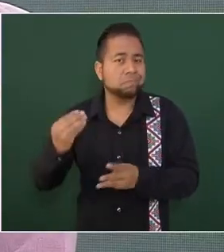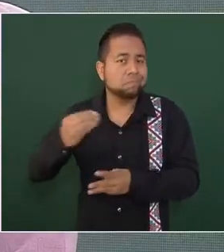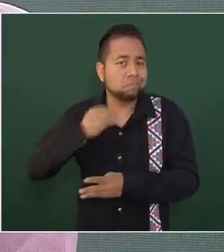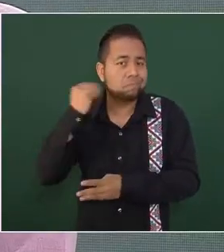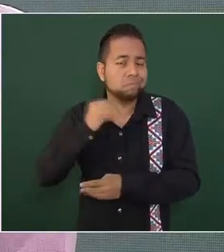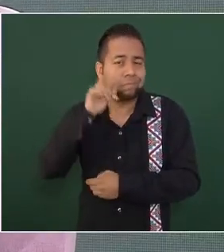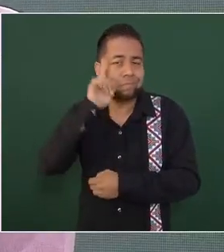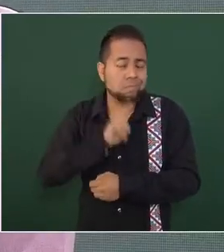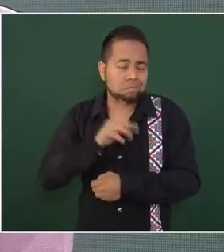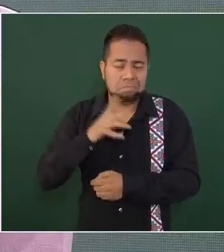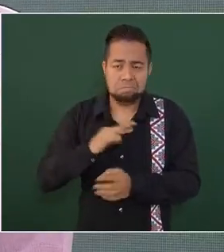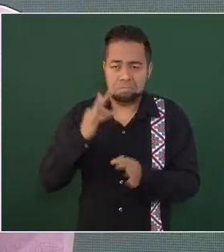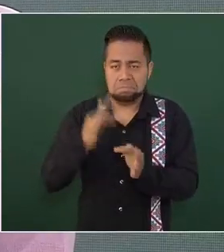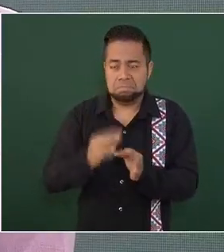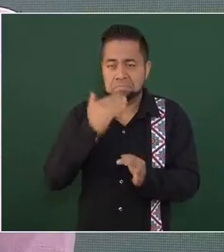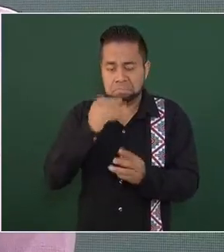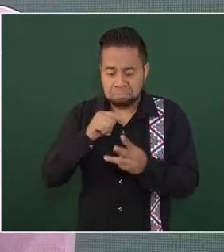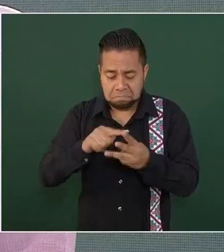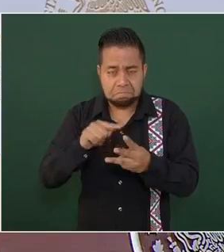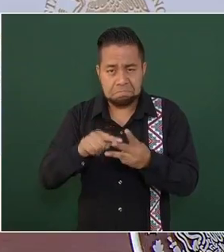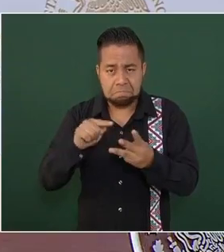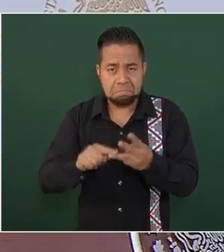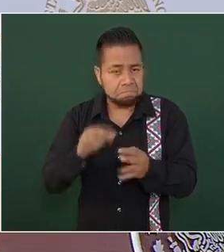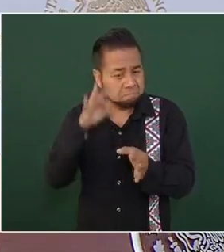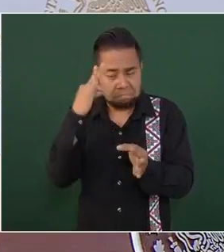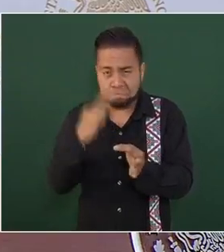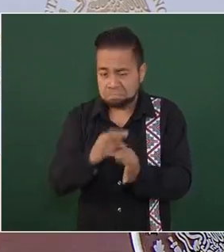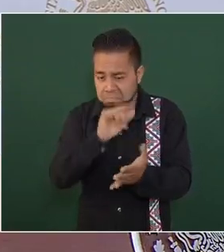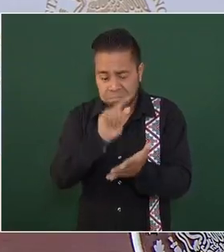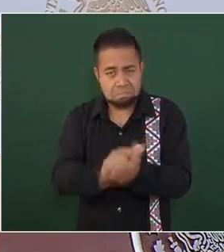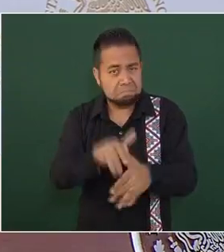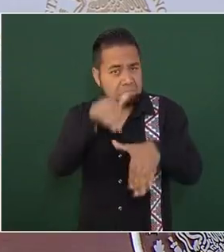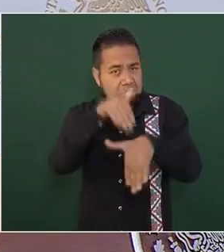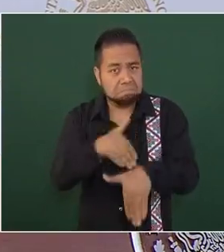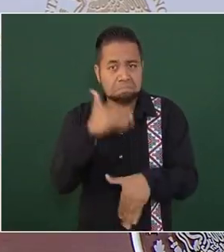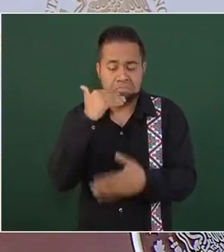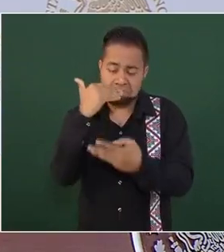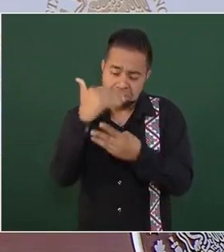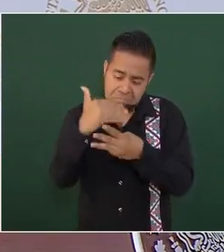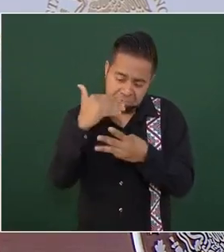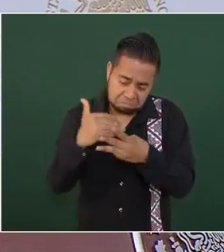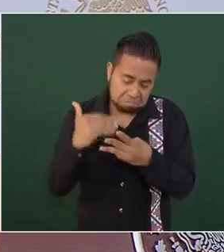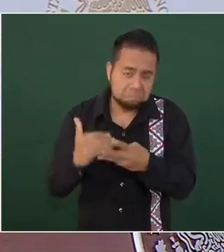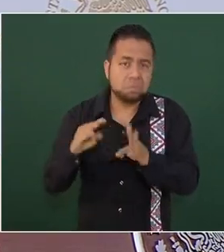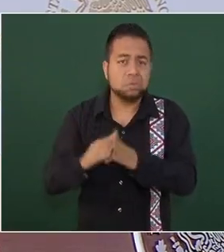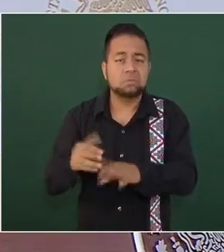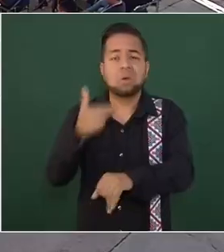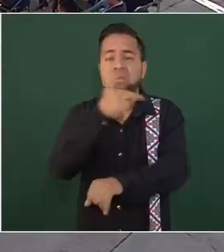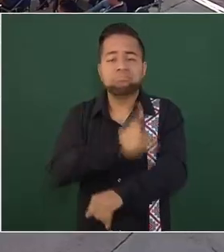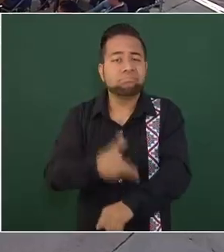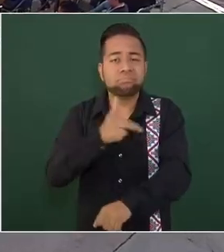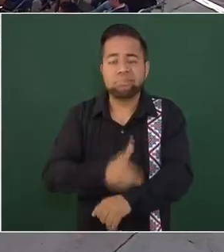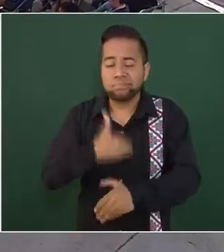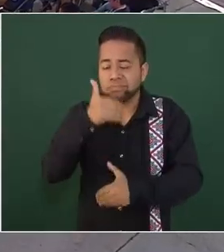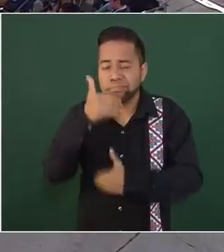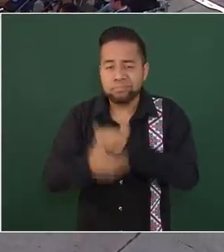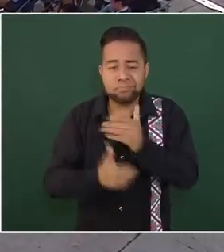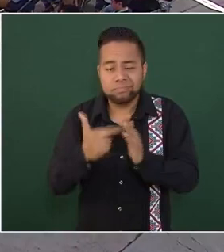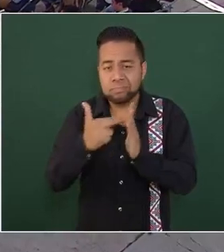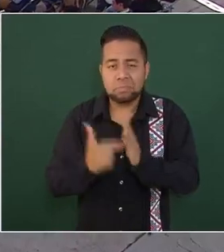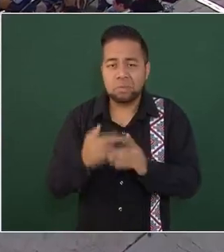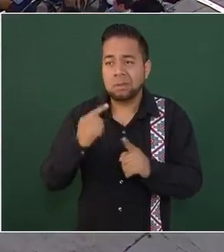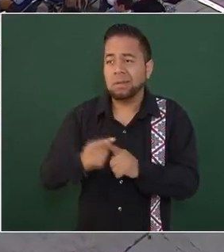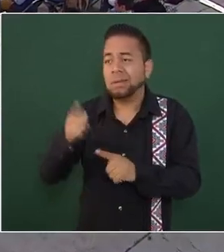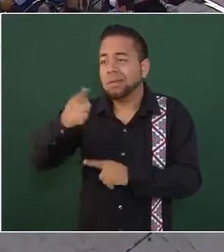reúnen los requisitos de ley y de acuerdo al procedimiento van a ser los